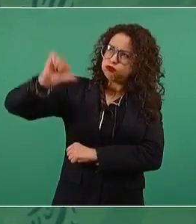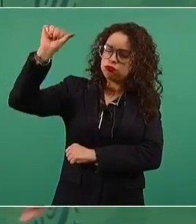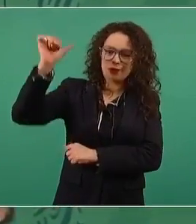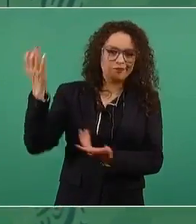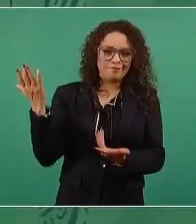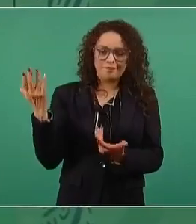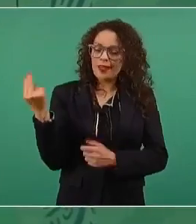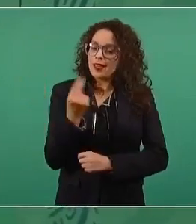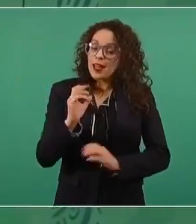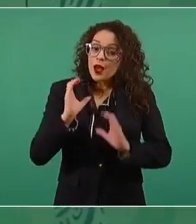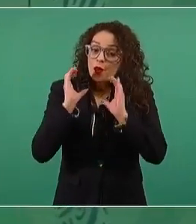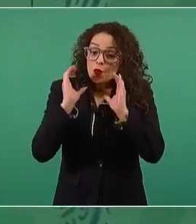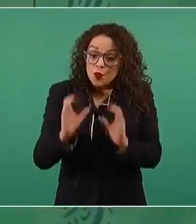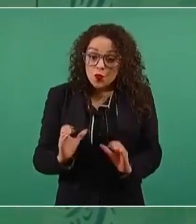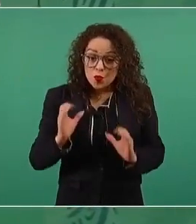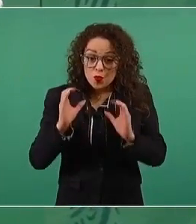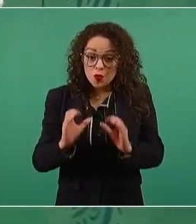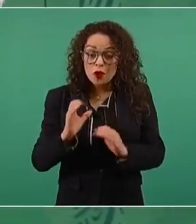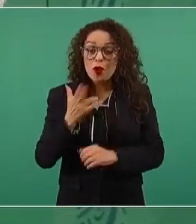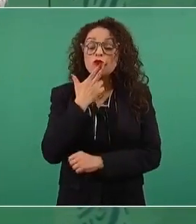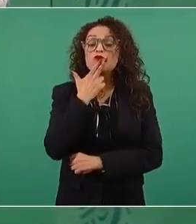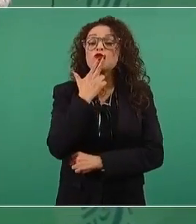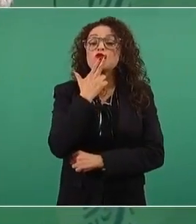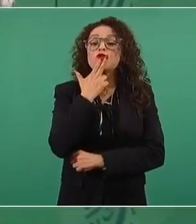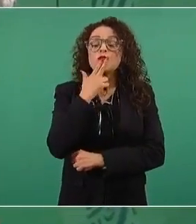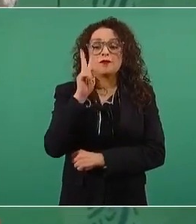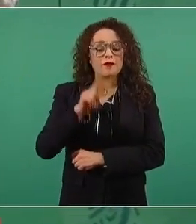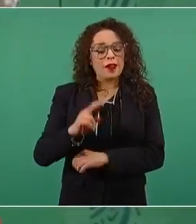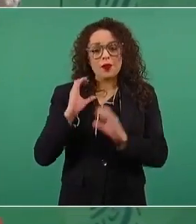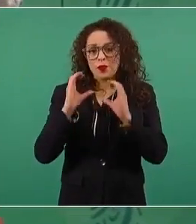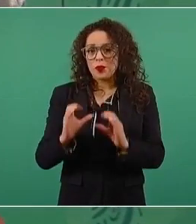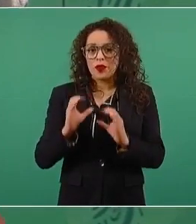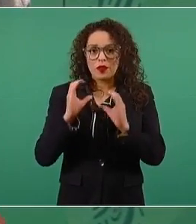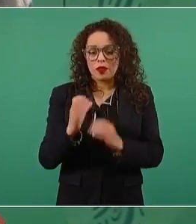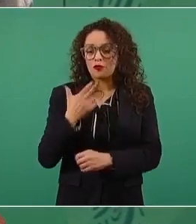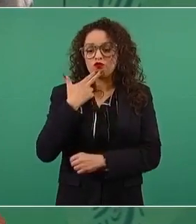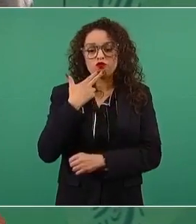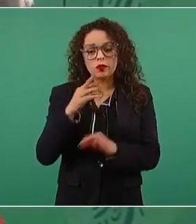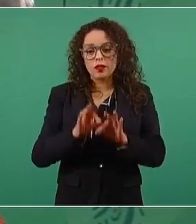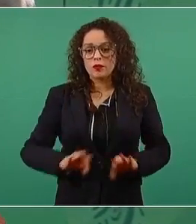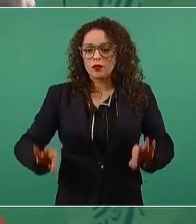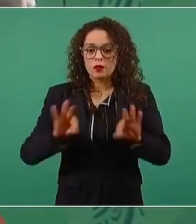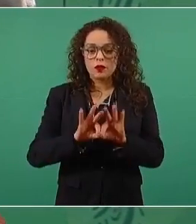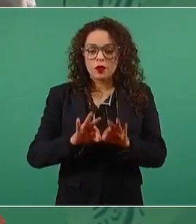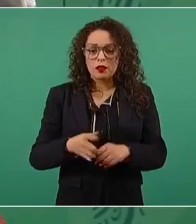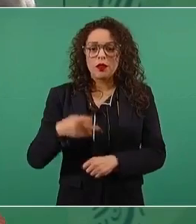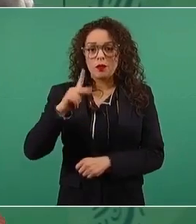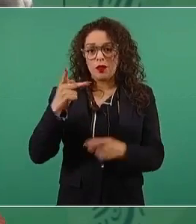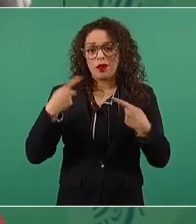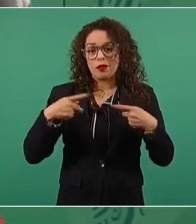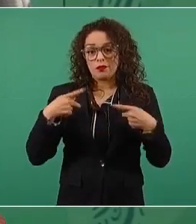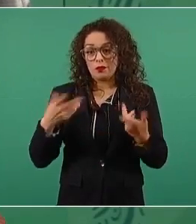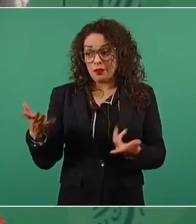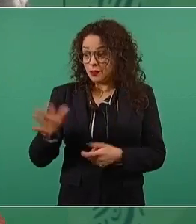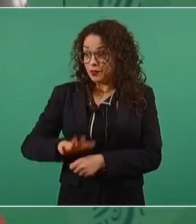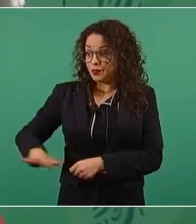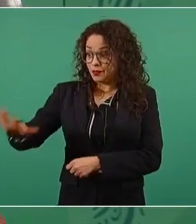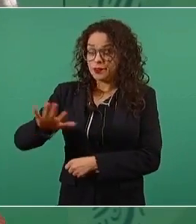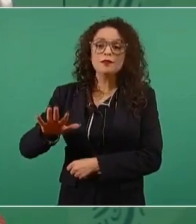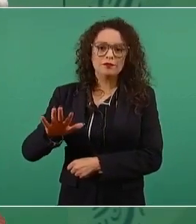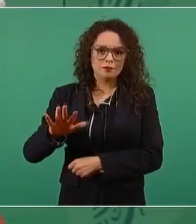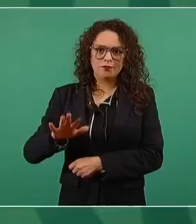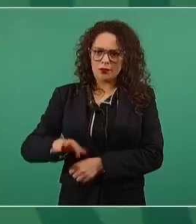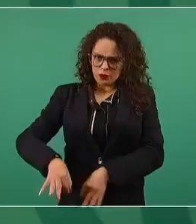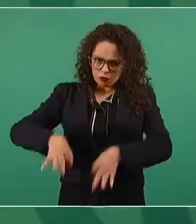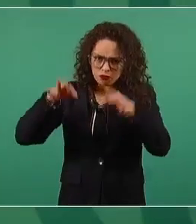cuidar, pero ahí hay gente que defiende el medio ambiente,